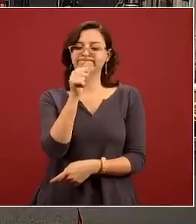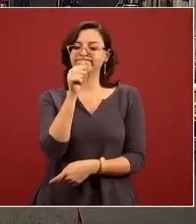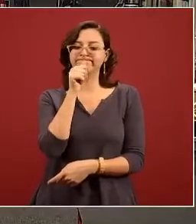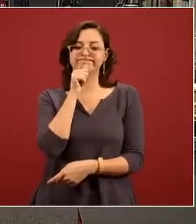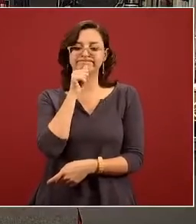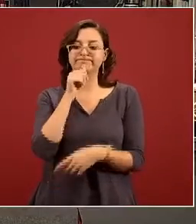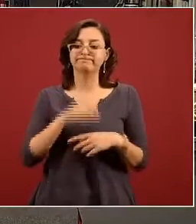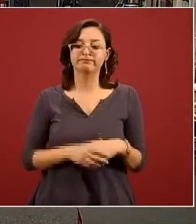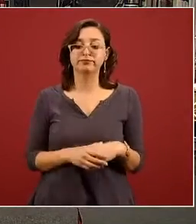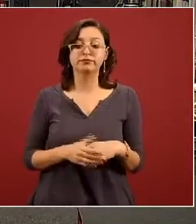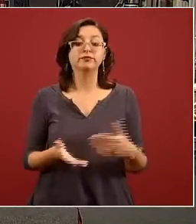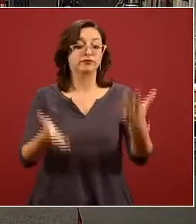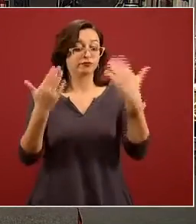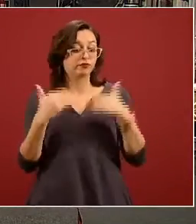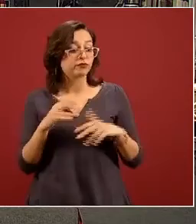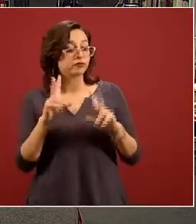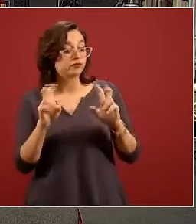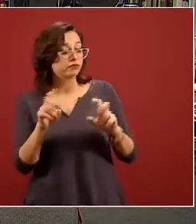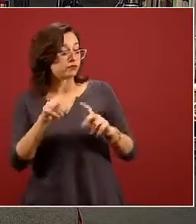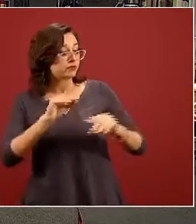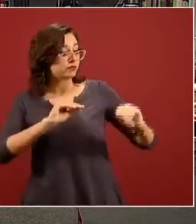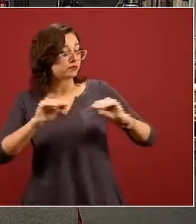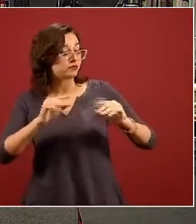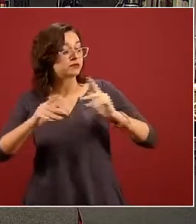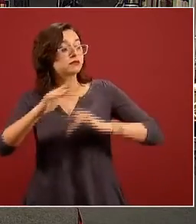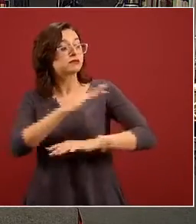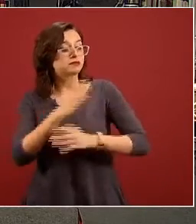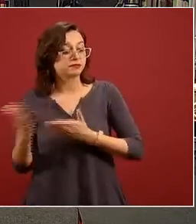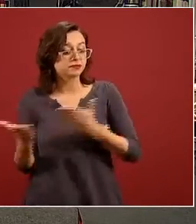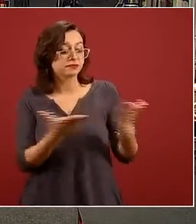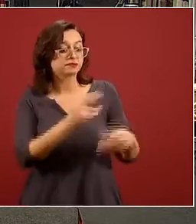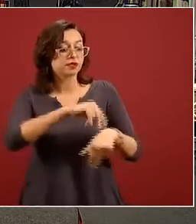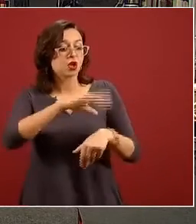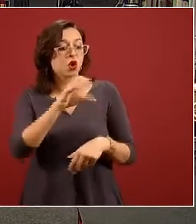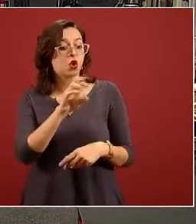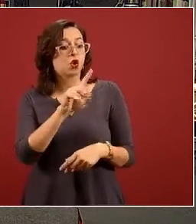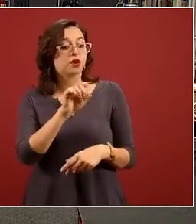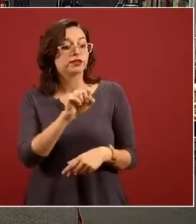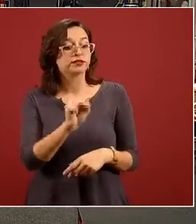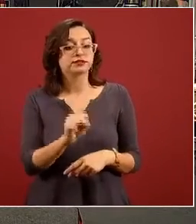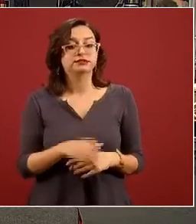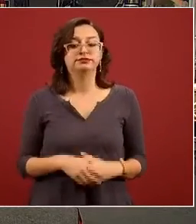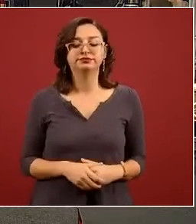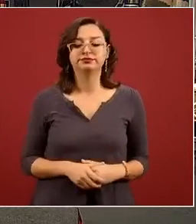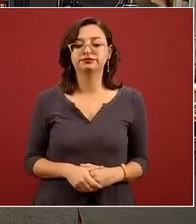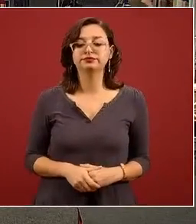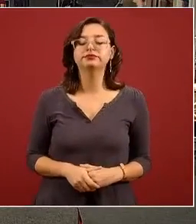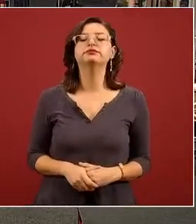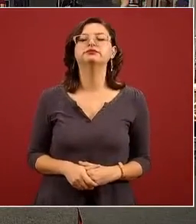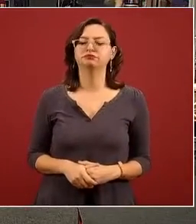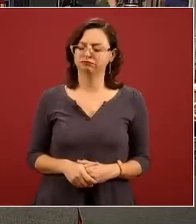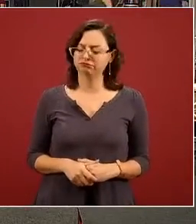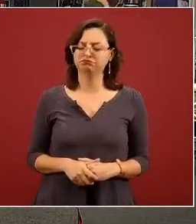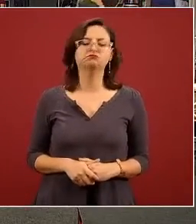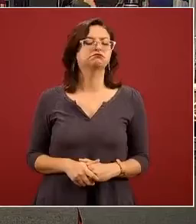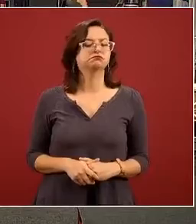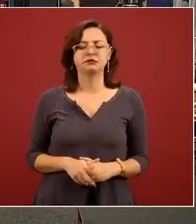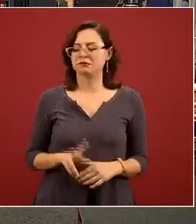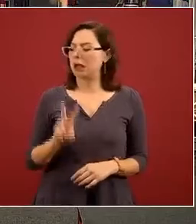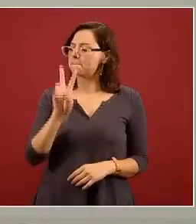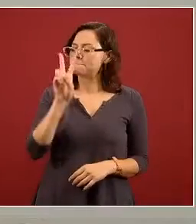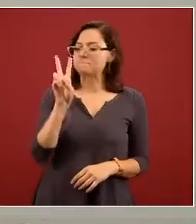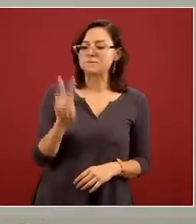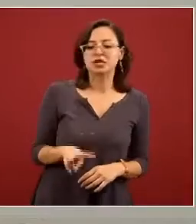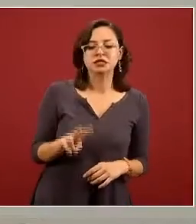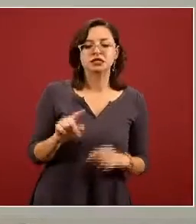le pido al doctor Cortés si nos comenta. Muchas gracias, doctor. Sobre movilidad, la verdad es que sí se nota en todos